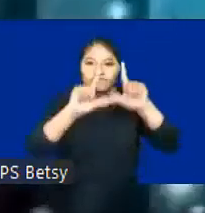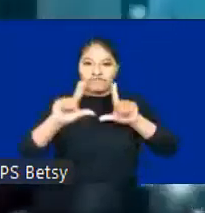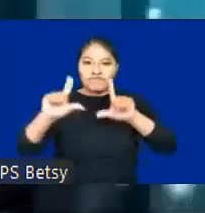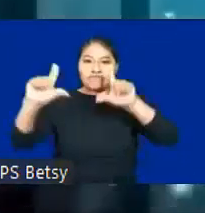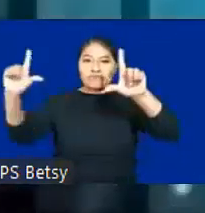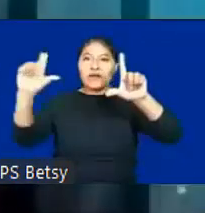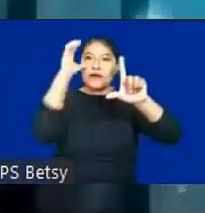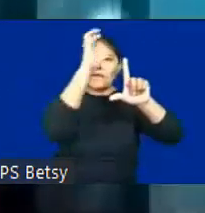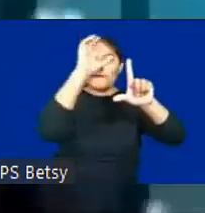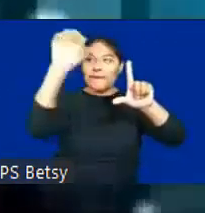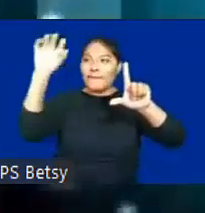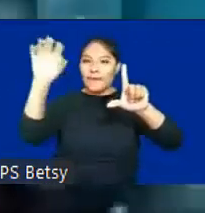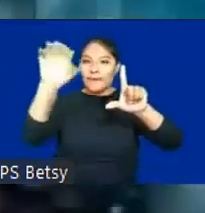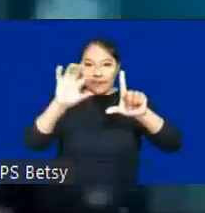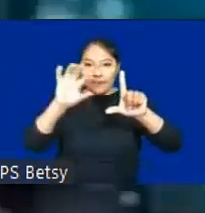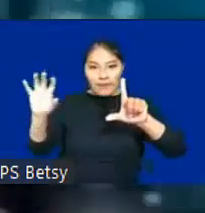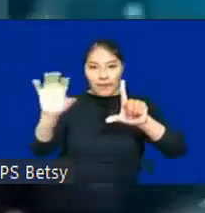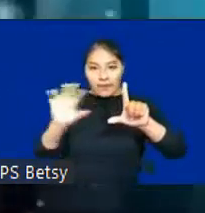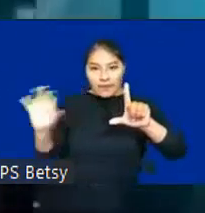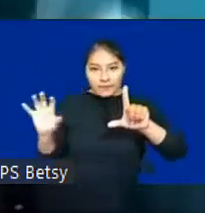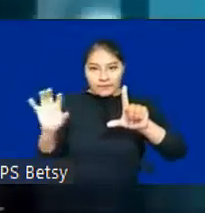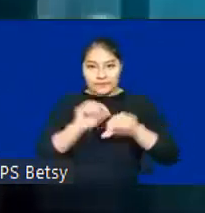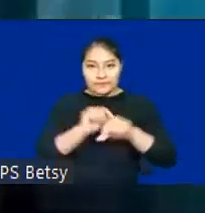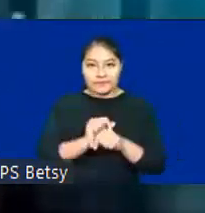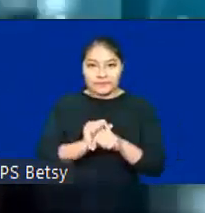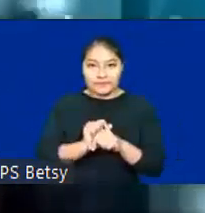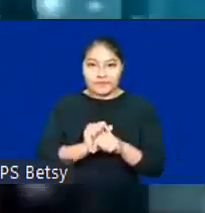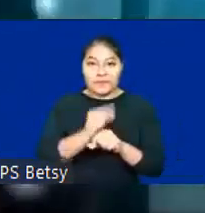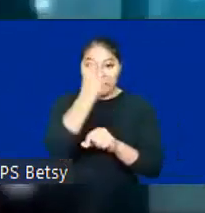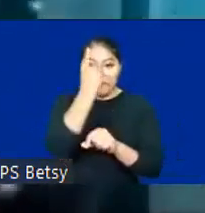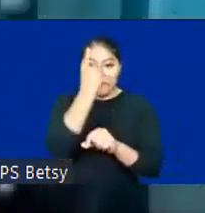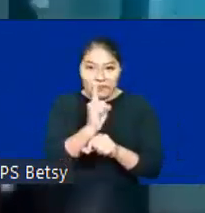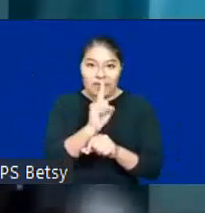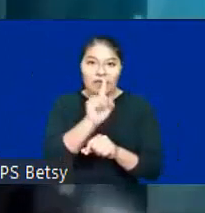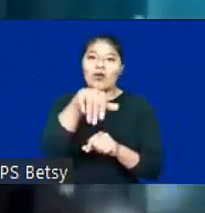¿no? Hay una capa que la denominamos la capa de seguridad,